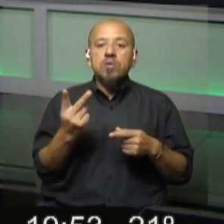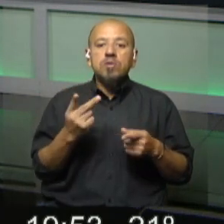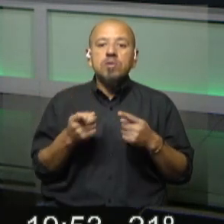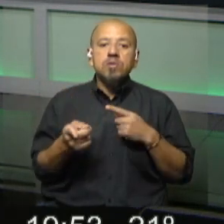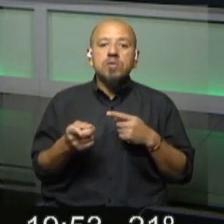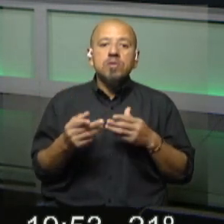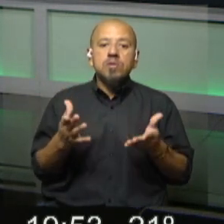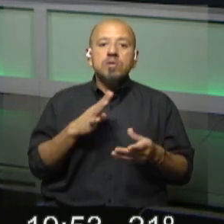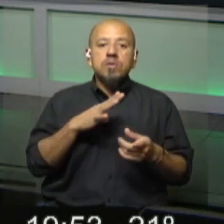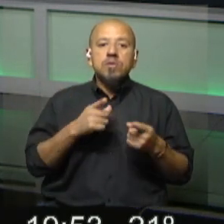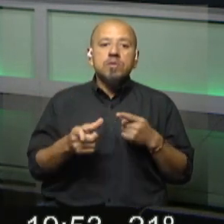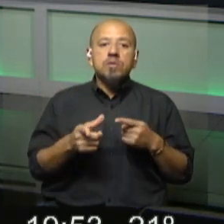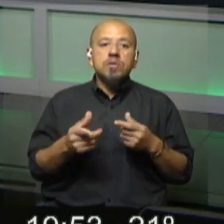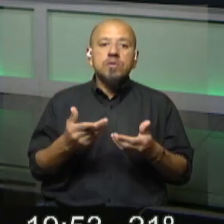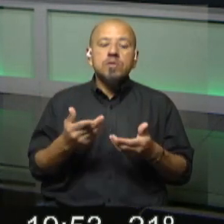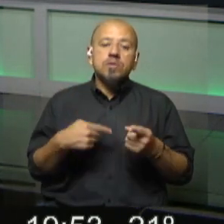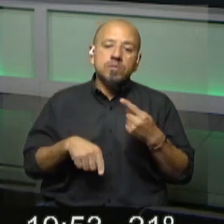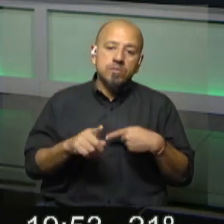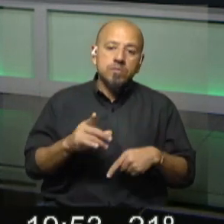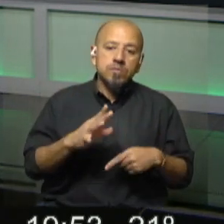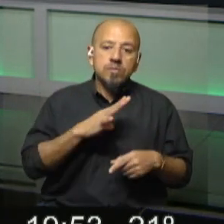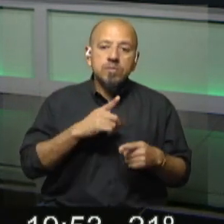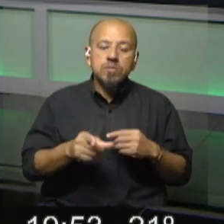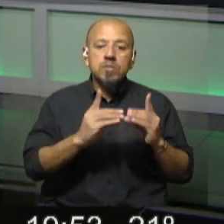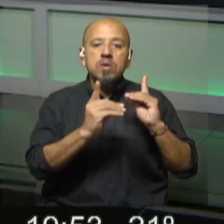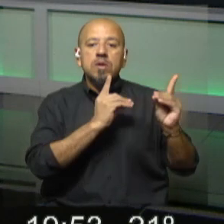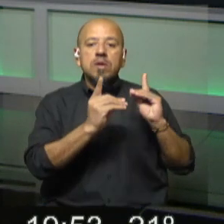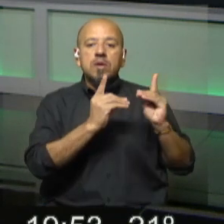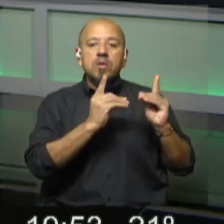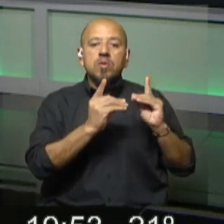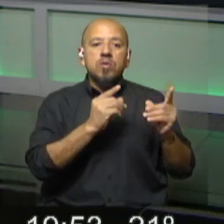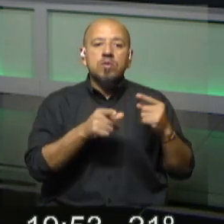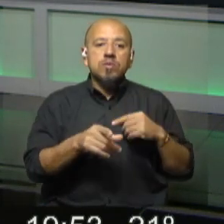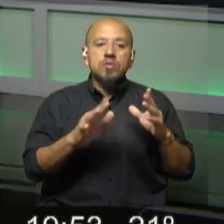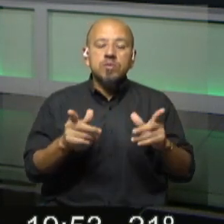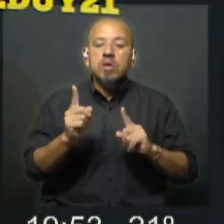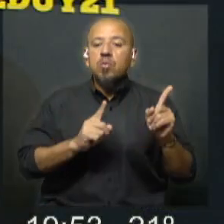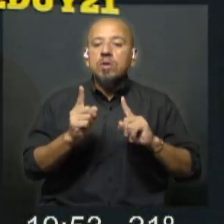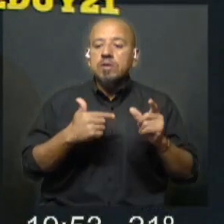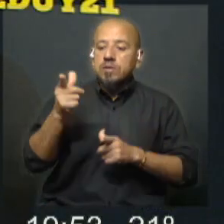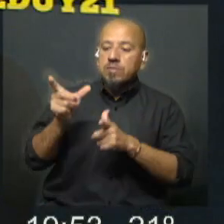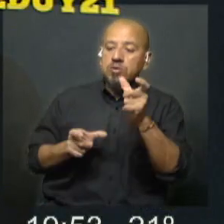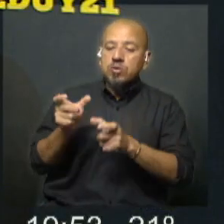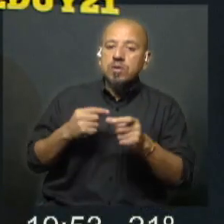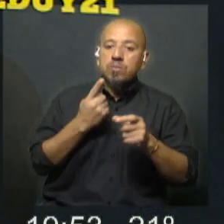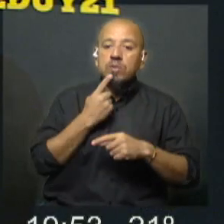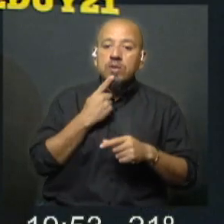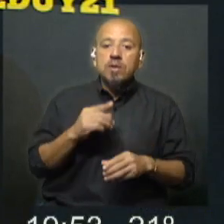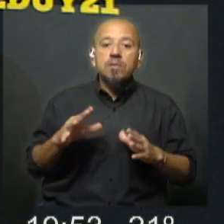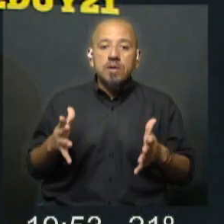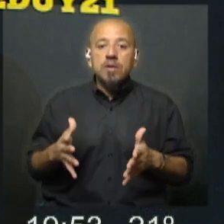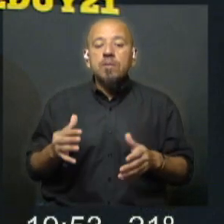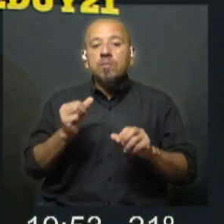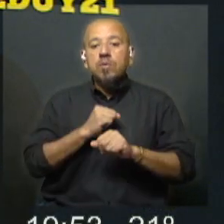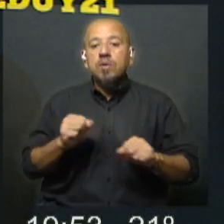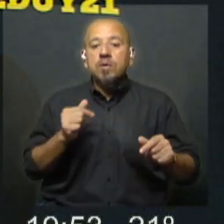justamente, intentan hacer una serie de diálogos más puntualmente con algunas figuras de la política para